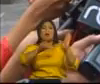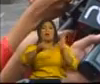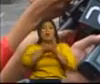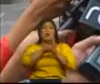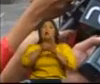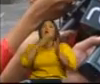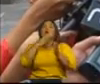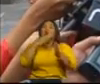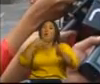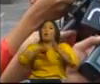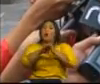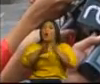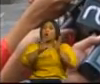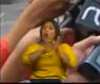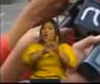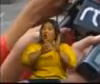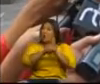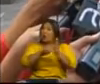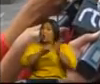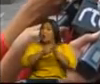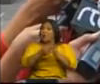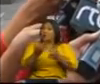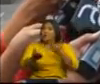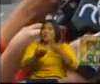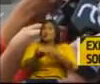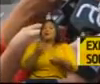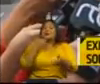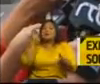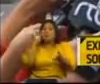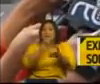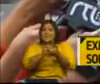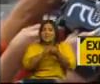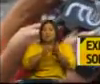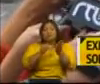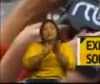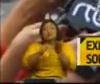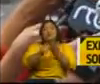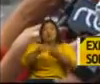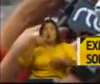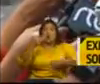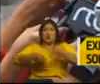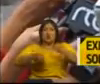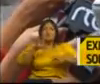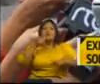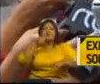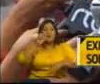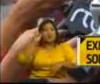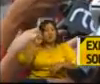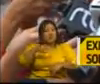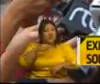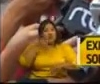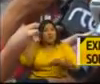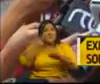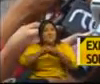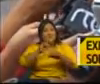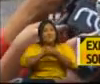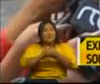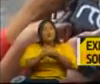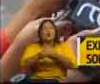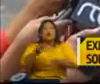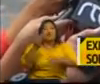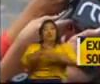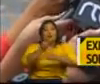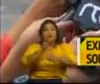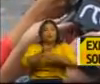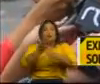el Código Integral Penal, donde se disponía que era el Ministerio de Justicia quien debía poner en factibilidad, en